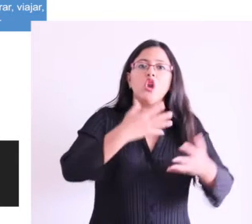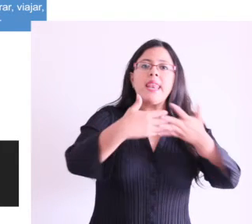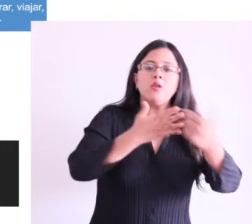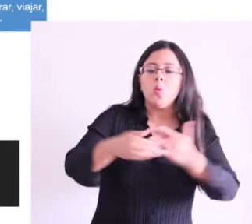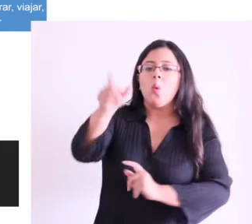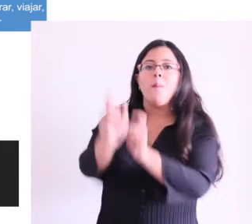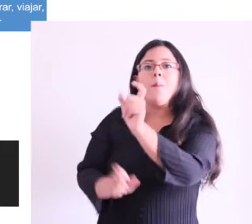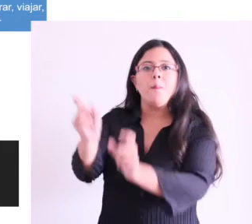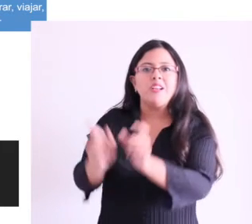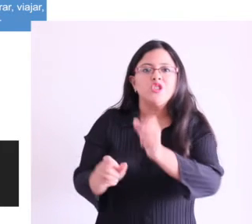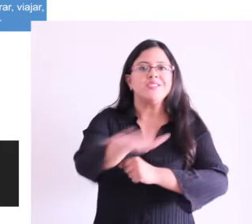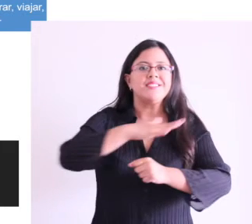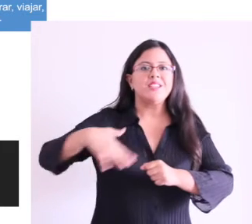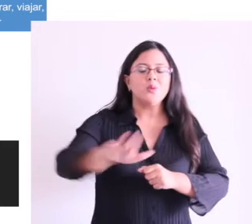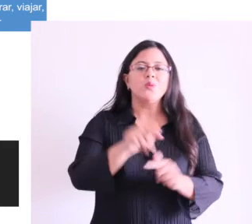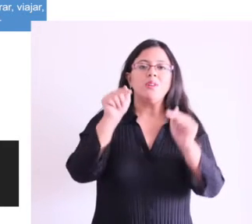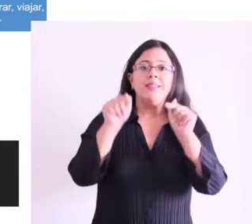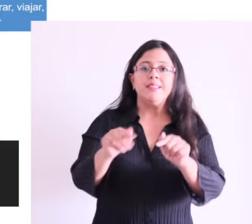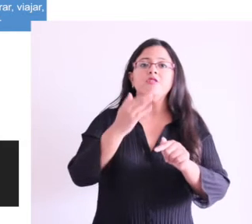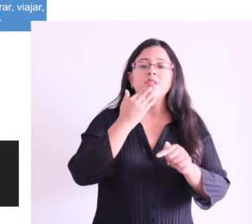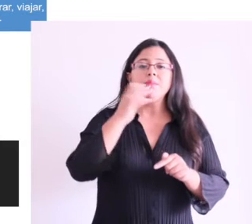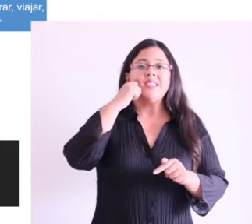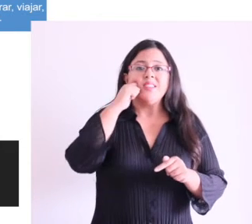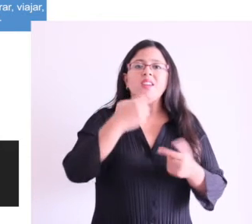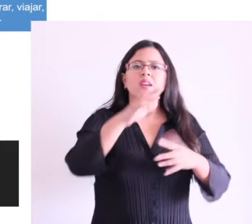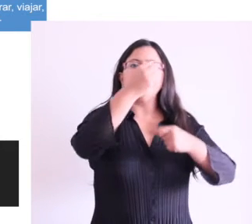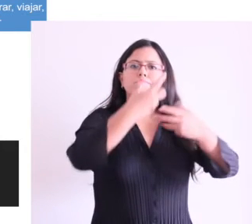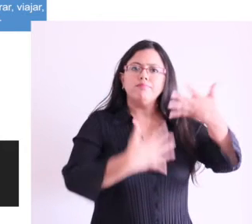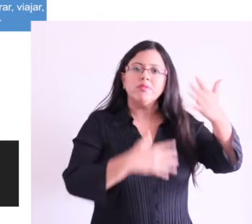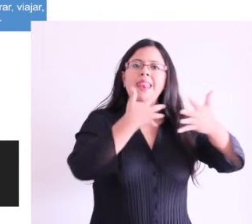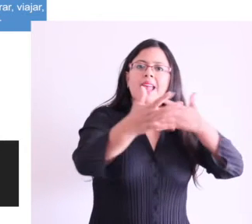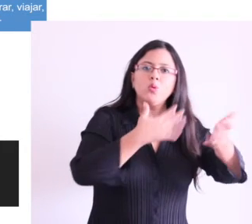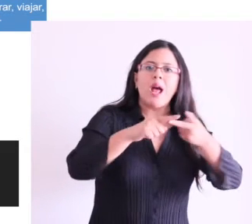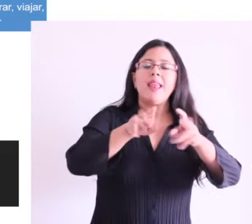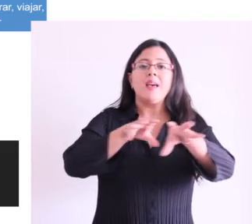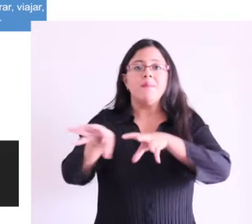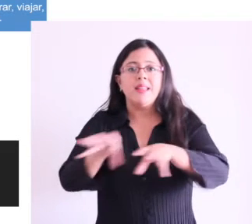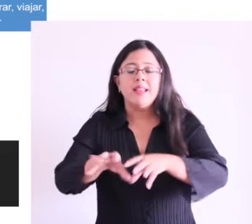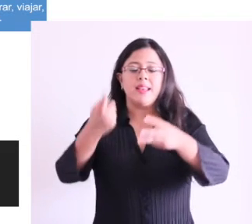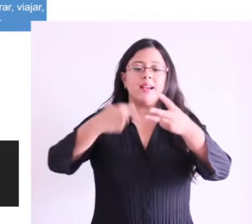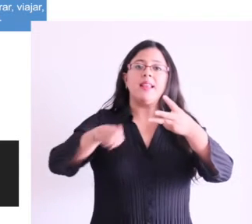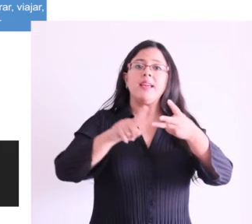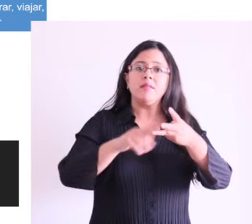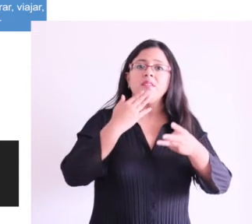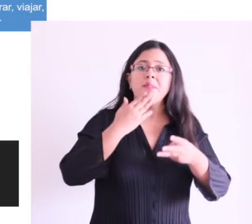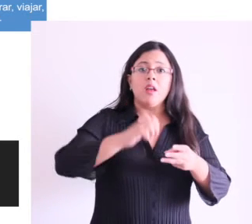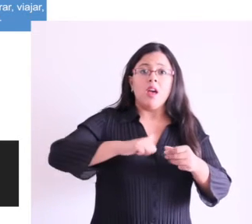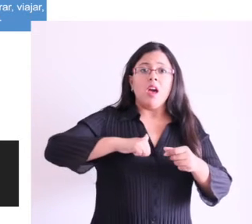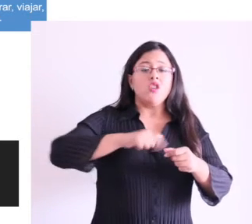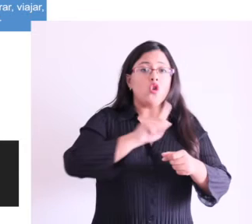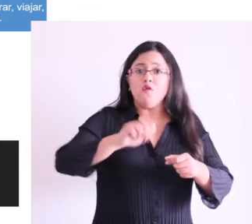hechos de las personas, y estos a su vez se clasifican en naturales, materiales,